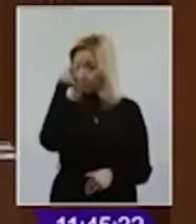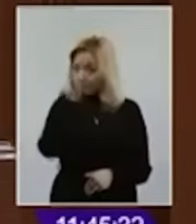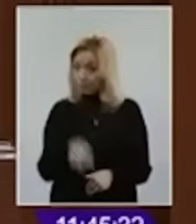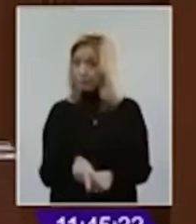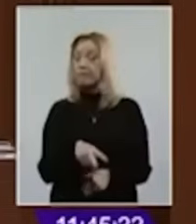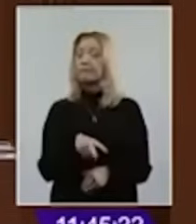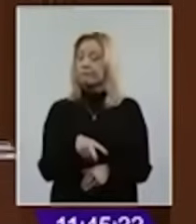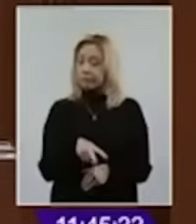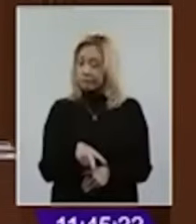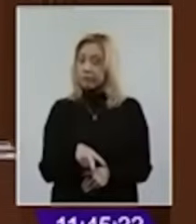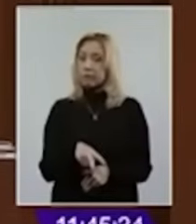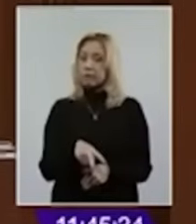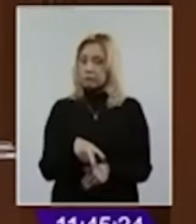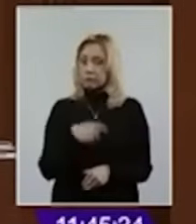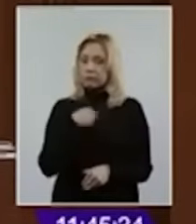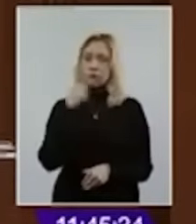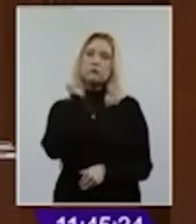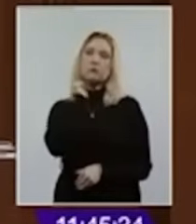lo dije en el Senado,